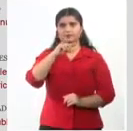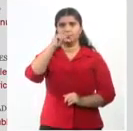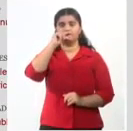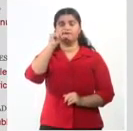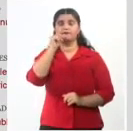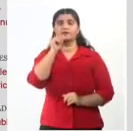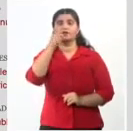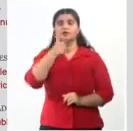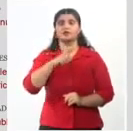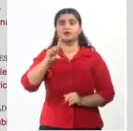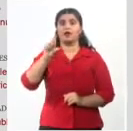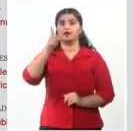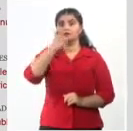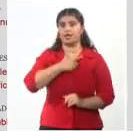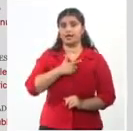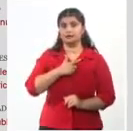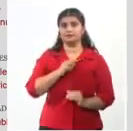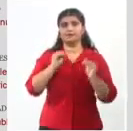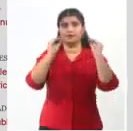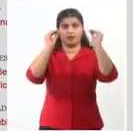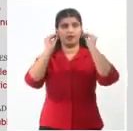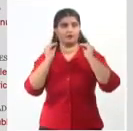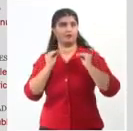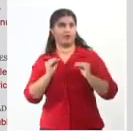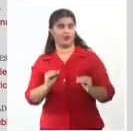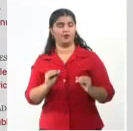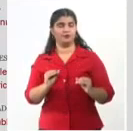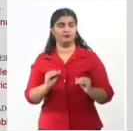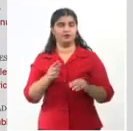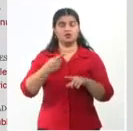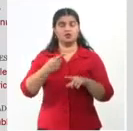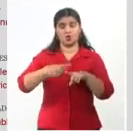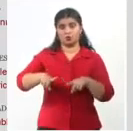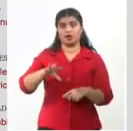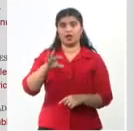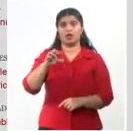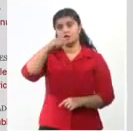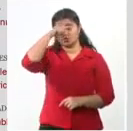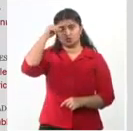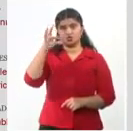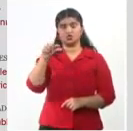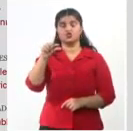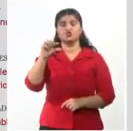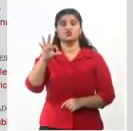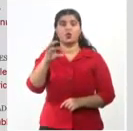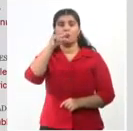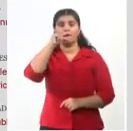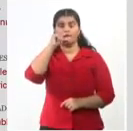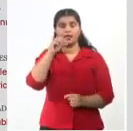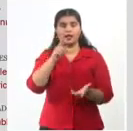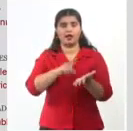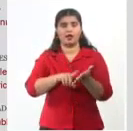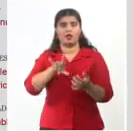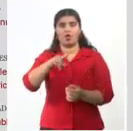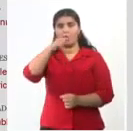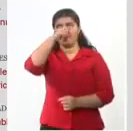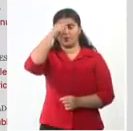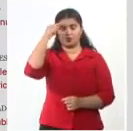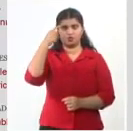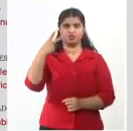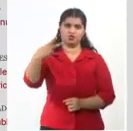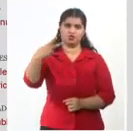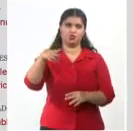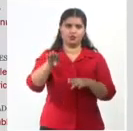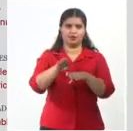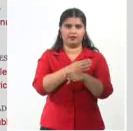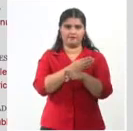Ingeniería Genética y Biotecnología, y también, bueno, Soberana Plus, desarrollado por el Instituto Finlay de Vacunas. Se espera